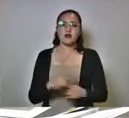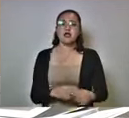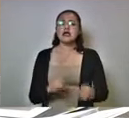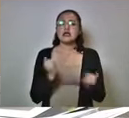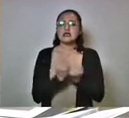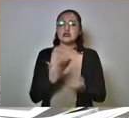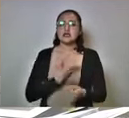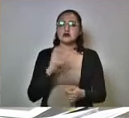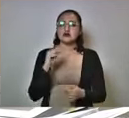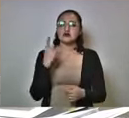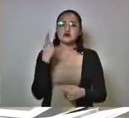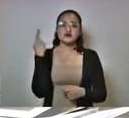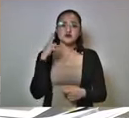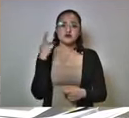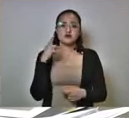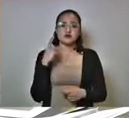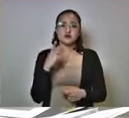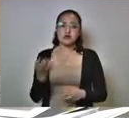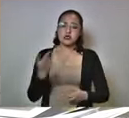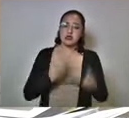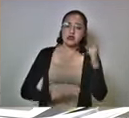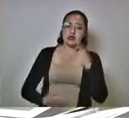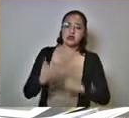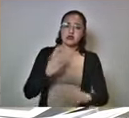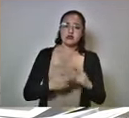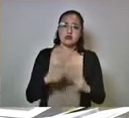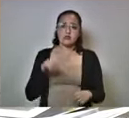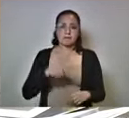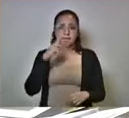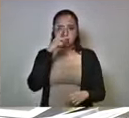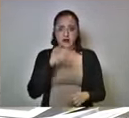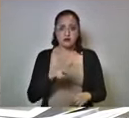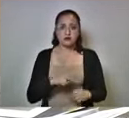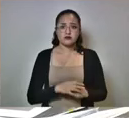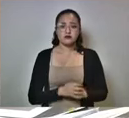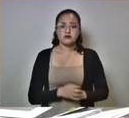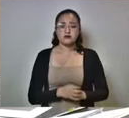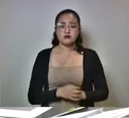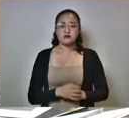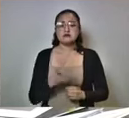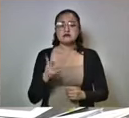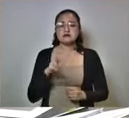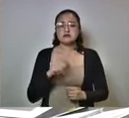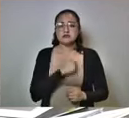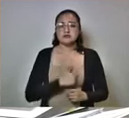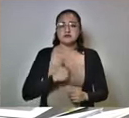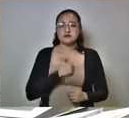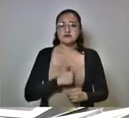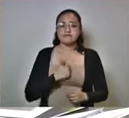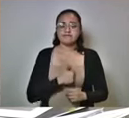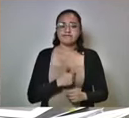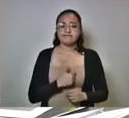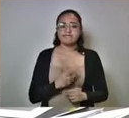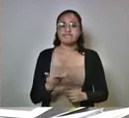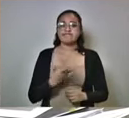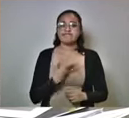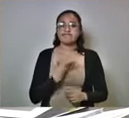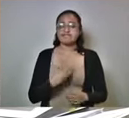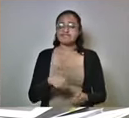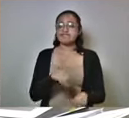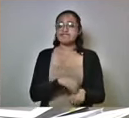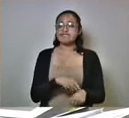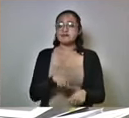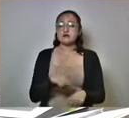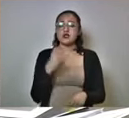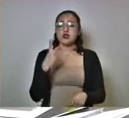a 81 poblanos retornados a México. Y lamentablemente se confirma el